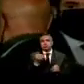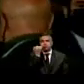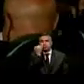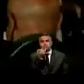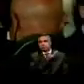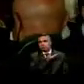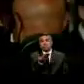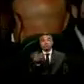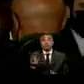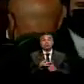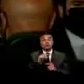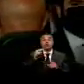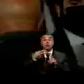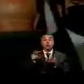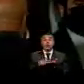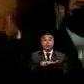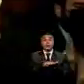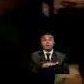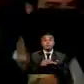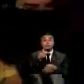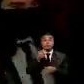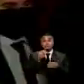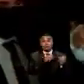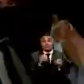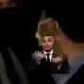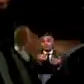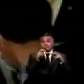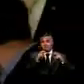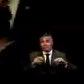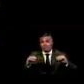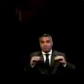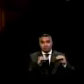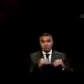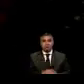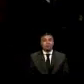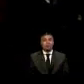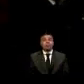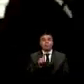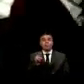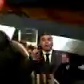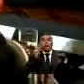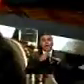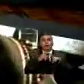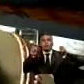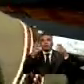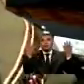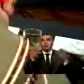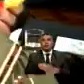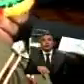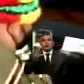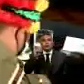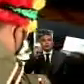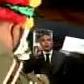indígenas. Esta es la segunda reunión, como les habíamos contado, entre estas organizaciones. A topar puntos críticos, pues la postura de la